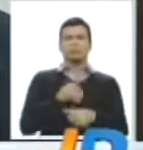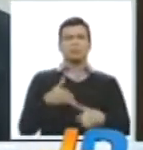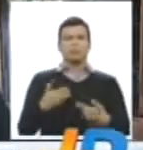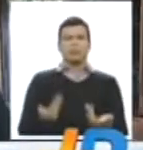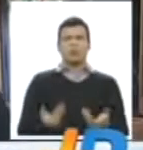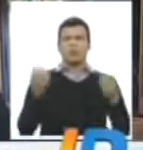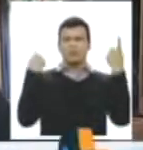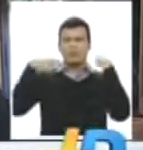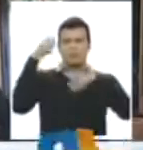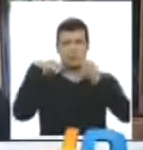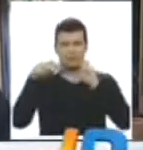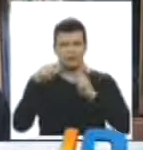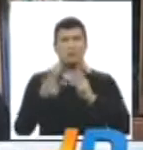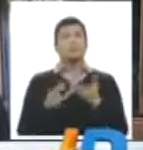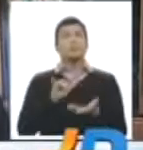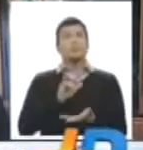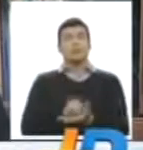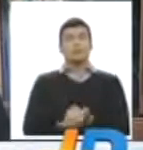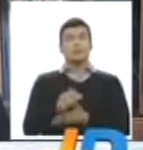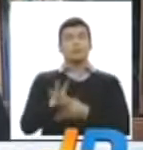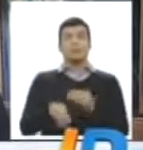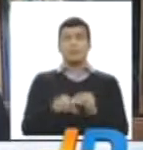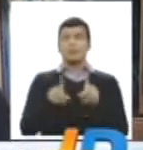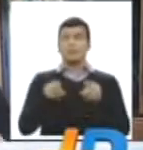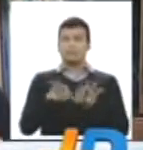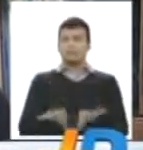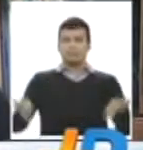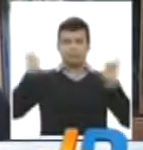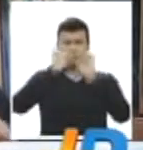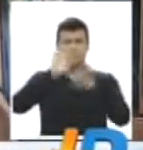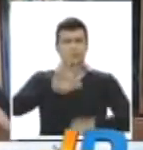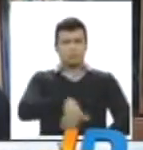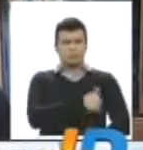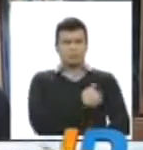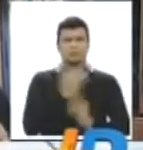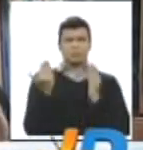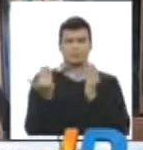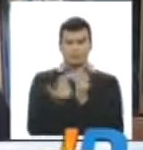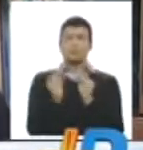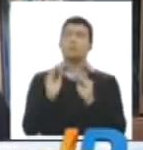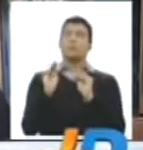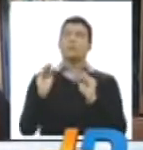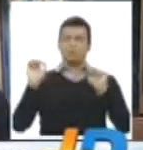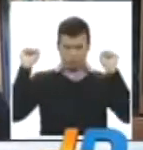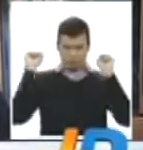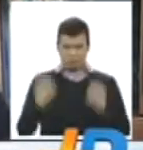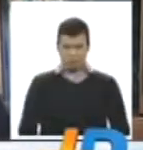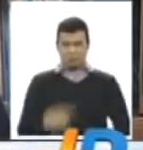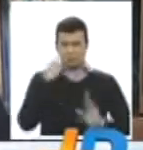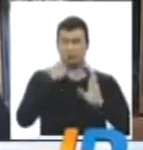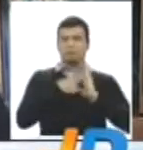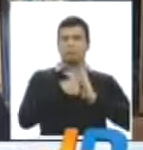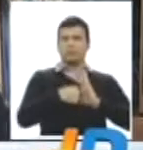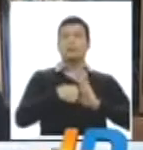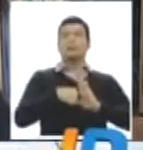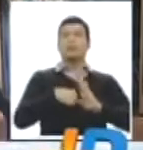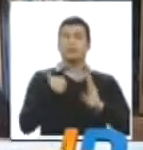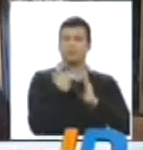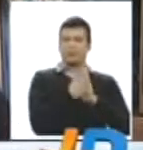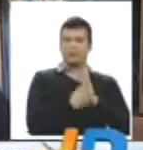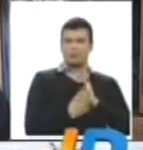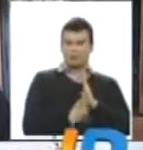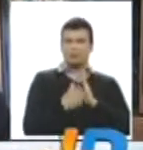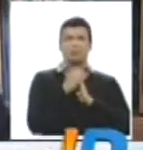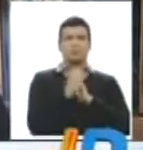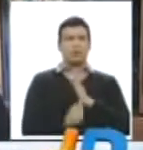de publicidad. Y algo muy importante, el Ministerio nos acaba de otorgar nuevamente los registros calificados de los